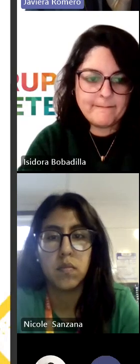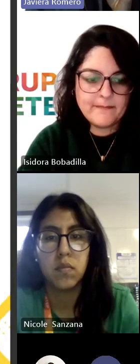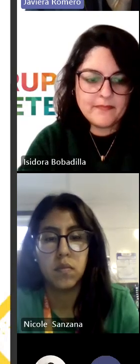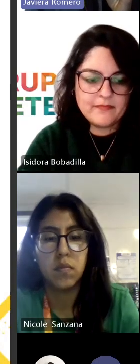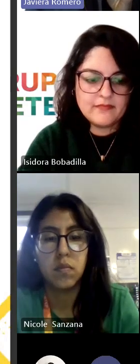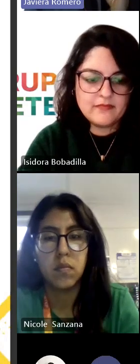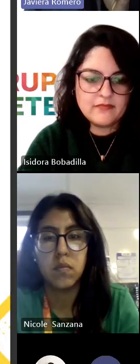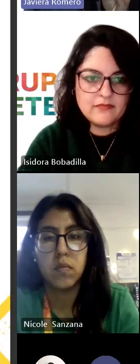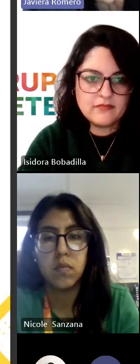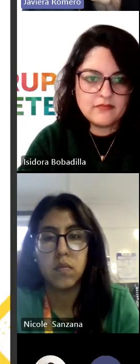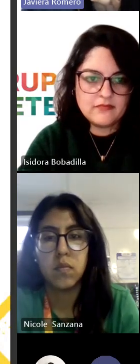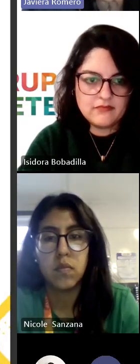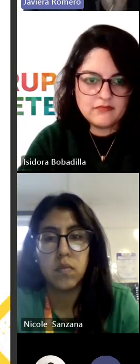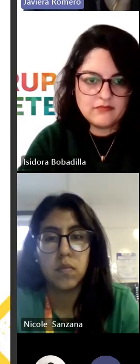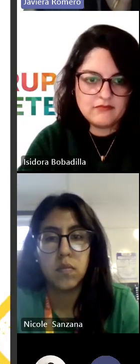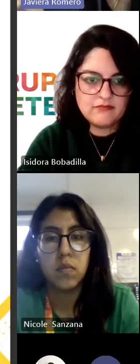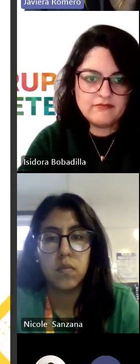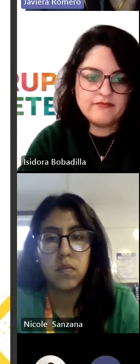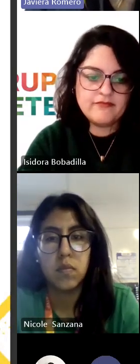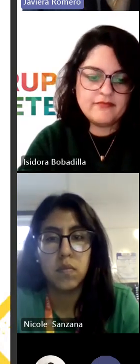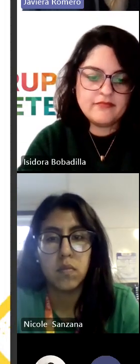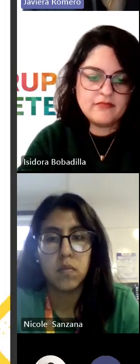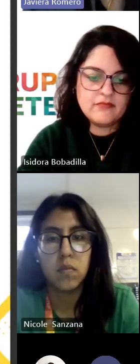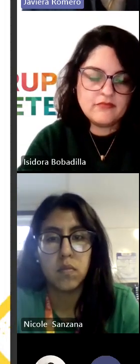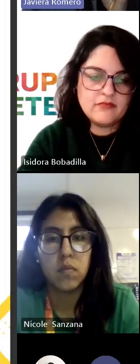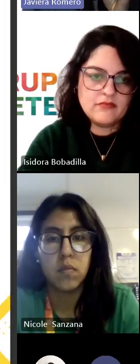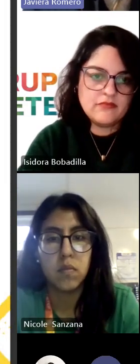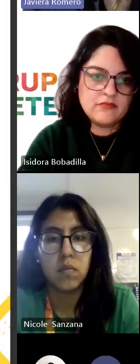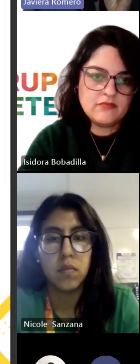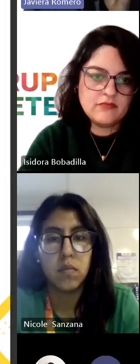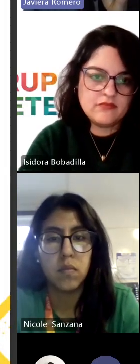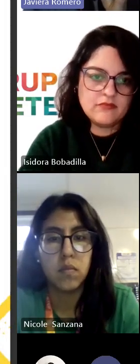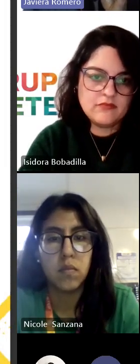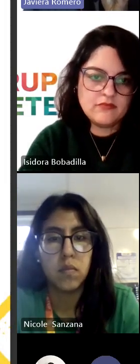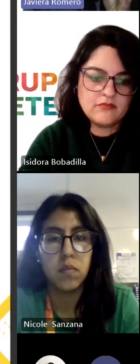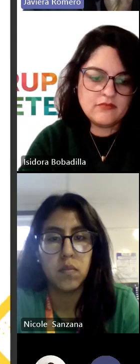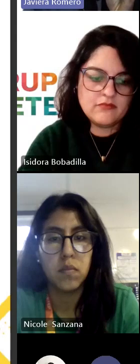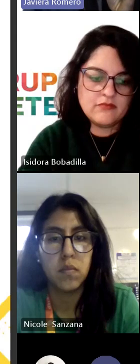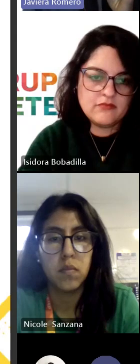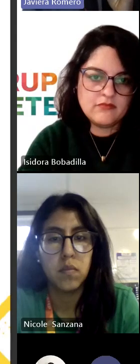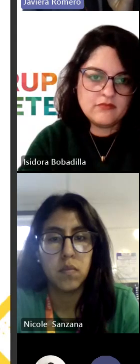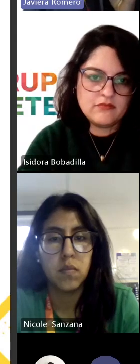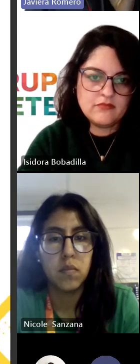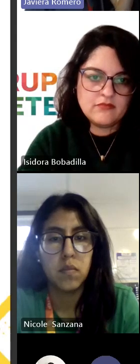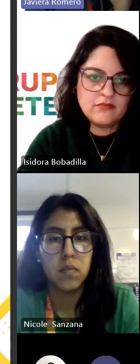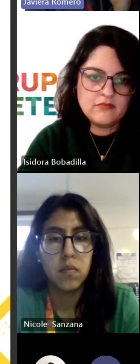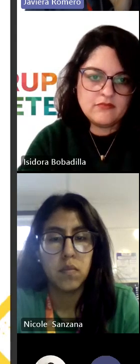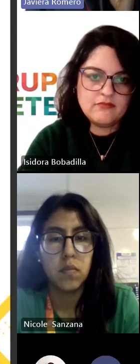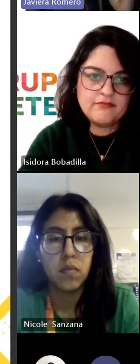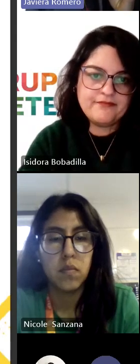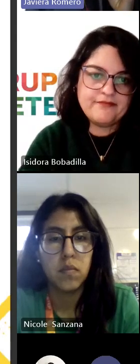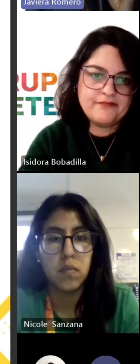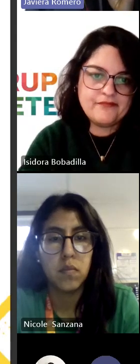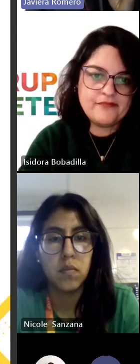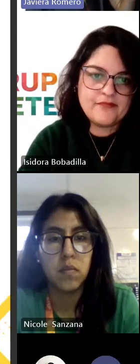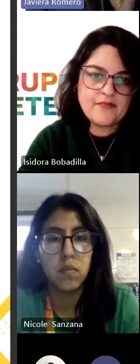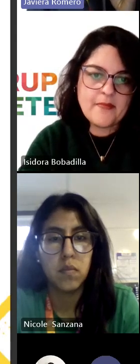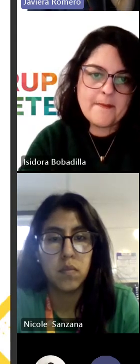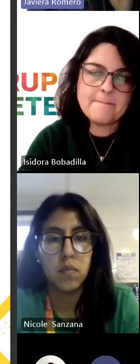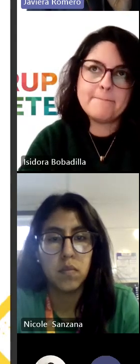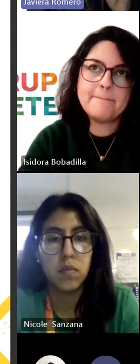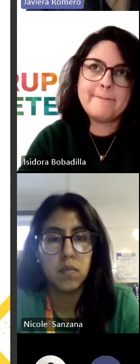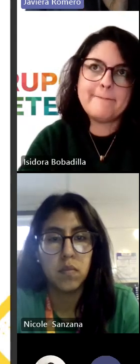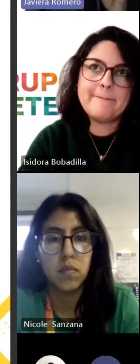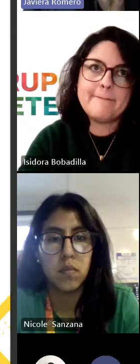prepara, ¿cierto?, el acto. Por ejemplo, busca el lugar, el medio, etc. Otra señal de alerta directa